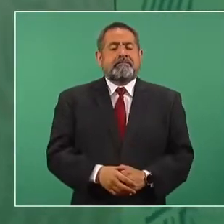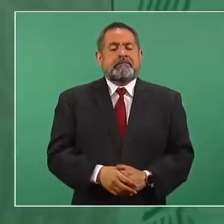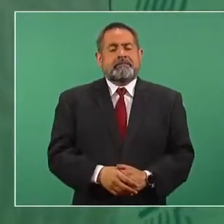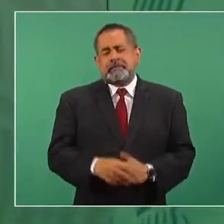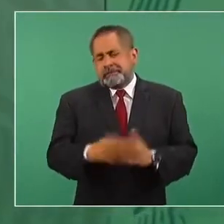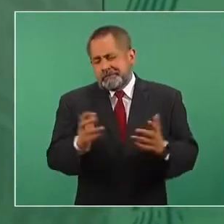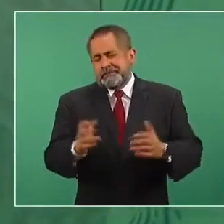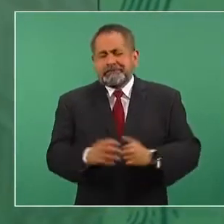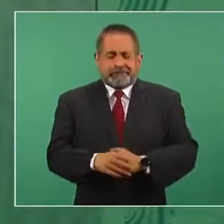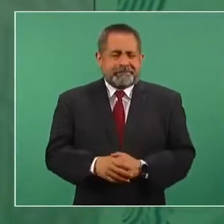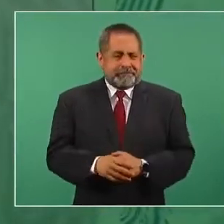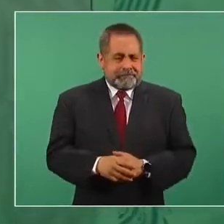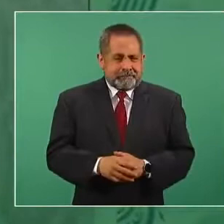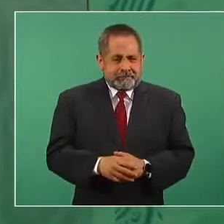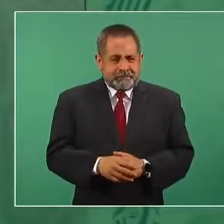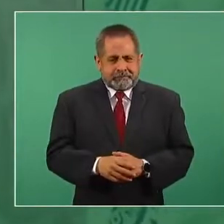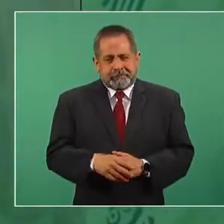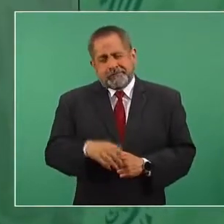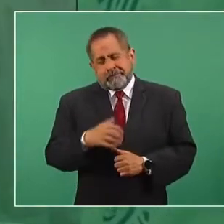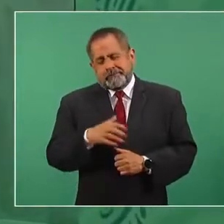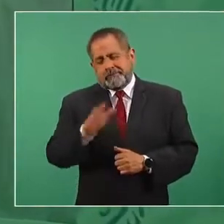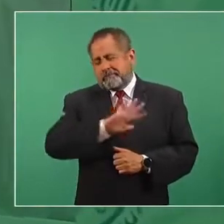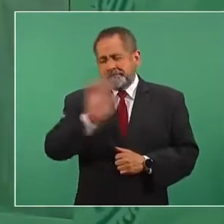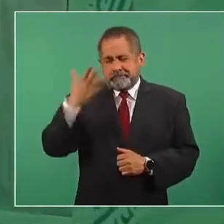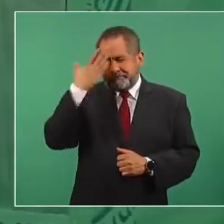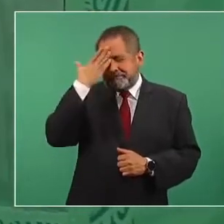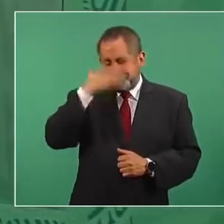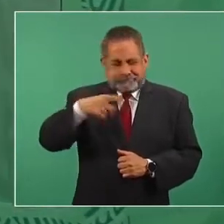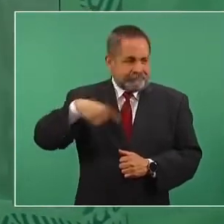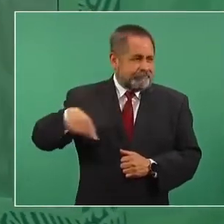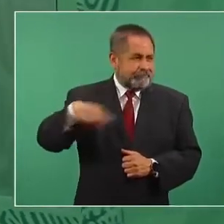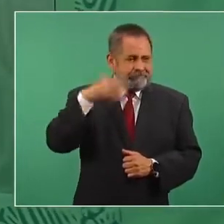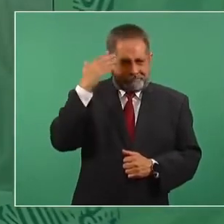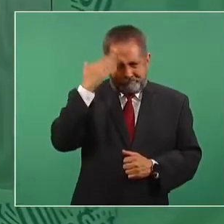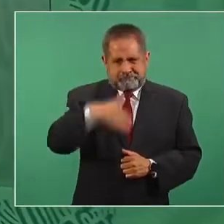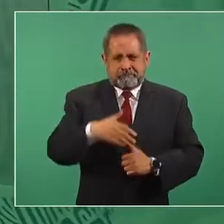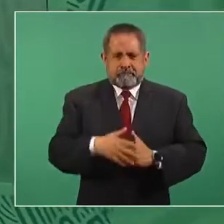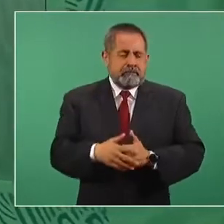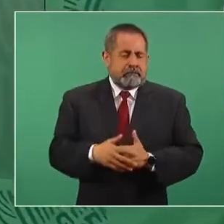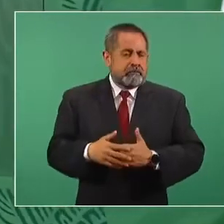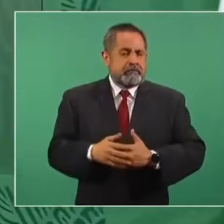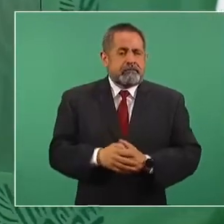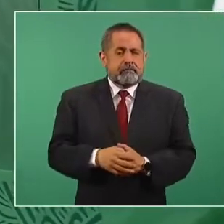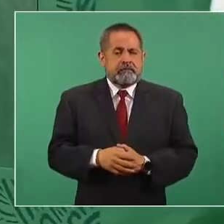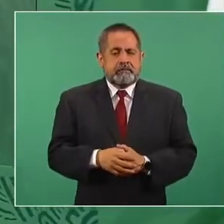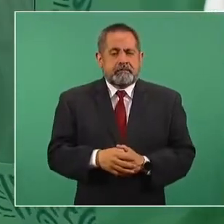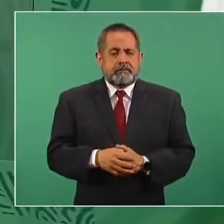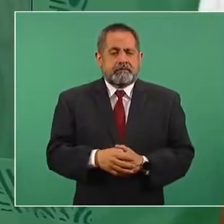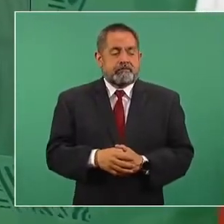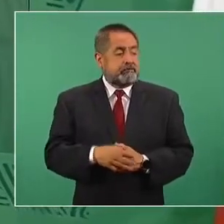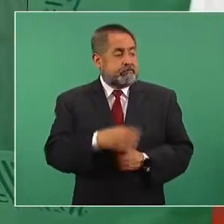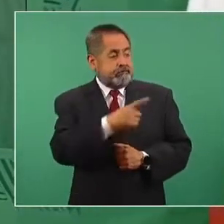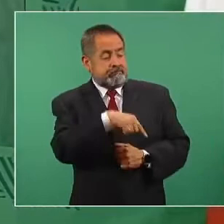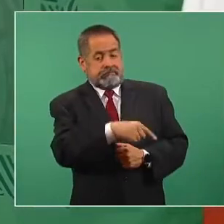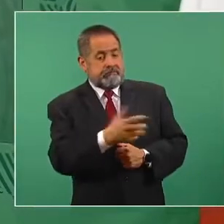De modo que esto ya es completamente sabido. Crearon